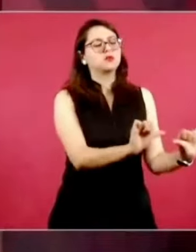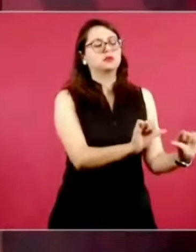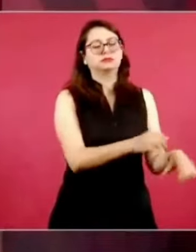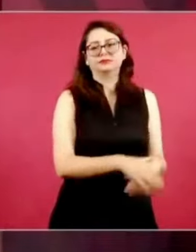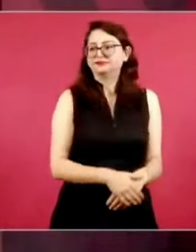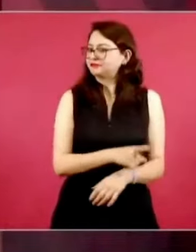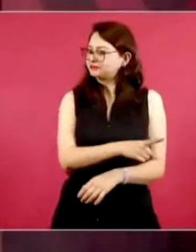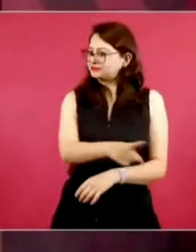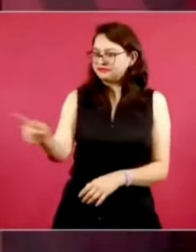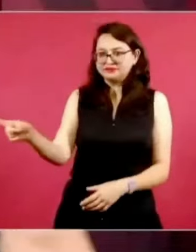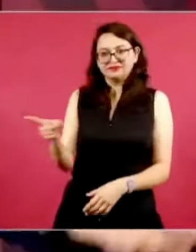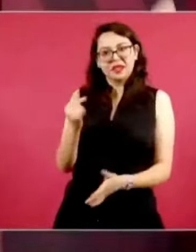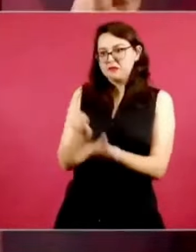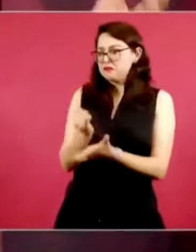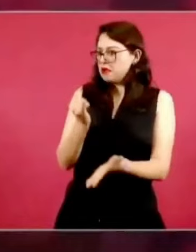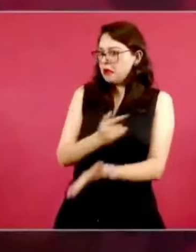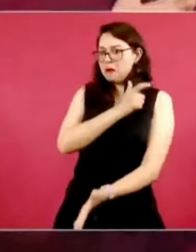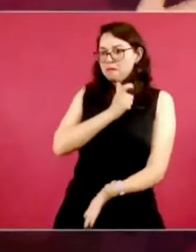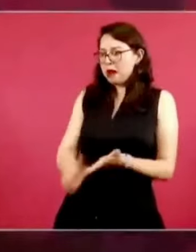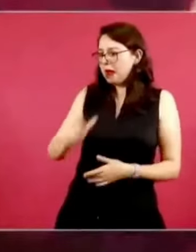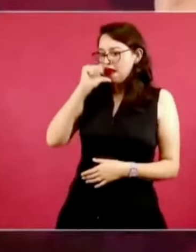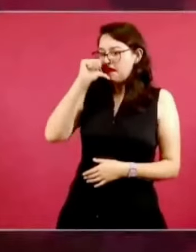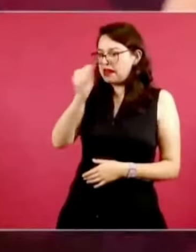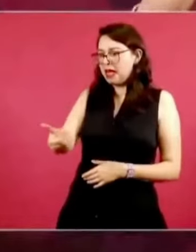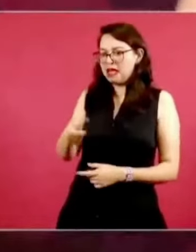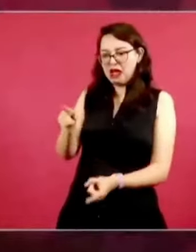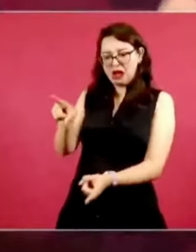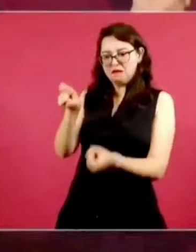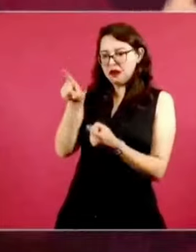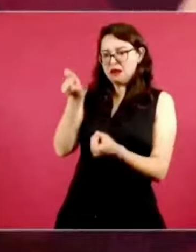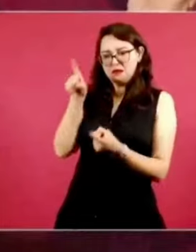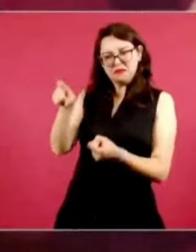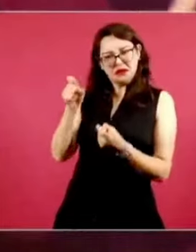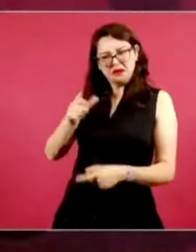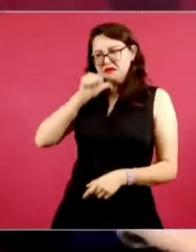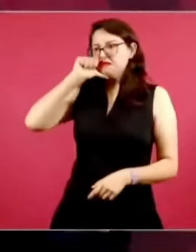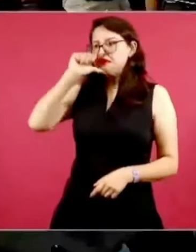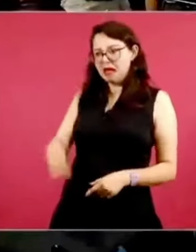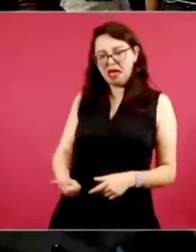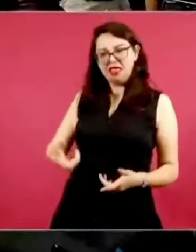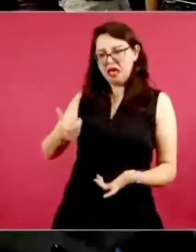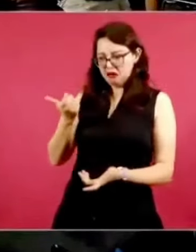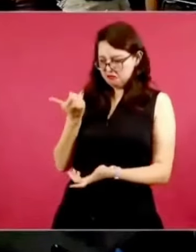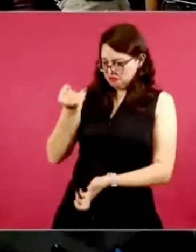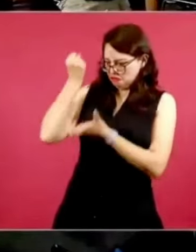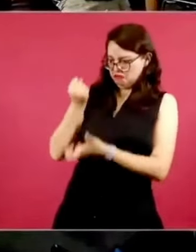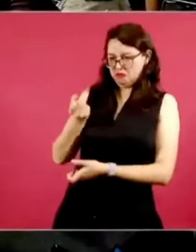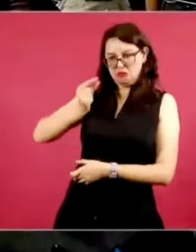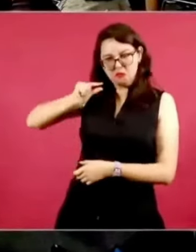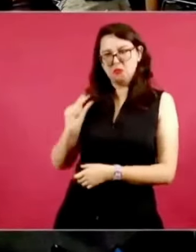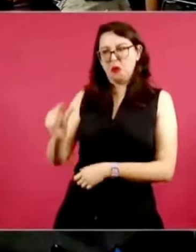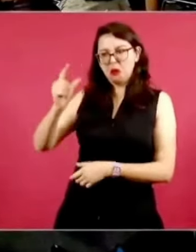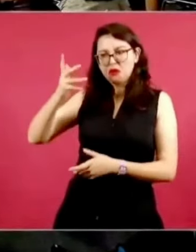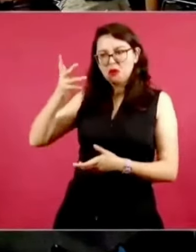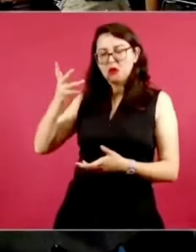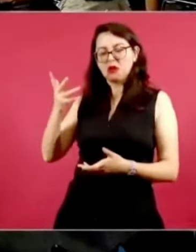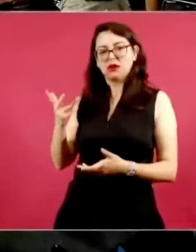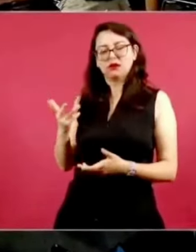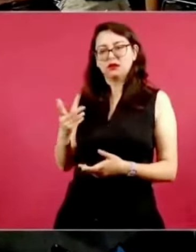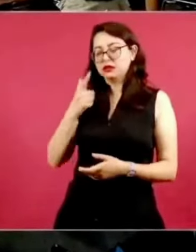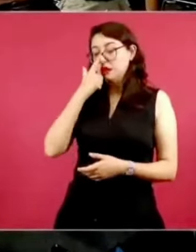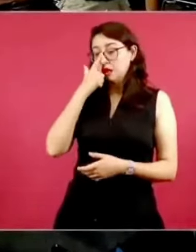poco porque los de la economía informal no pagaban impuestos que